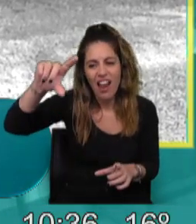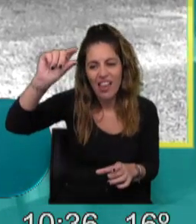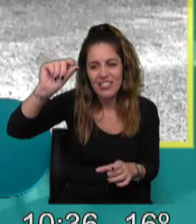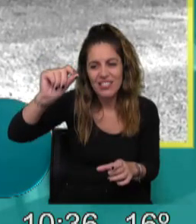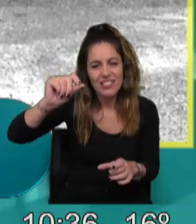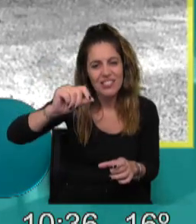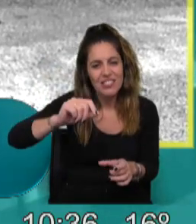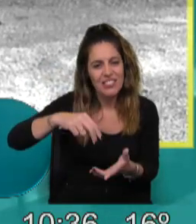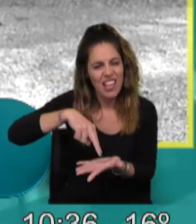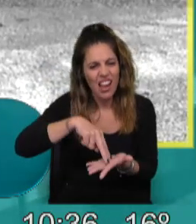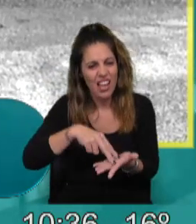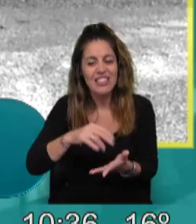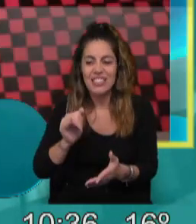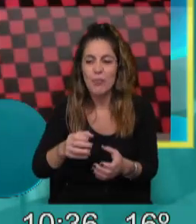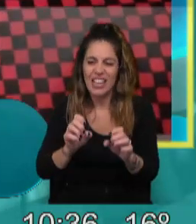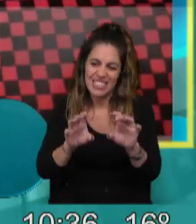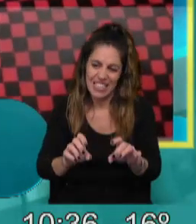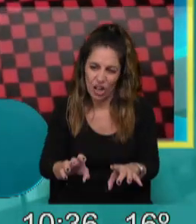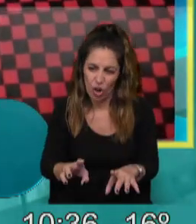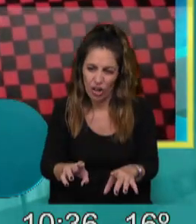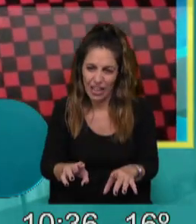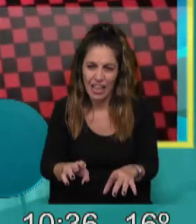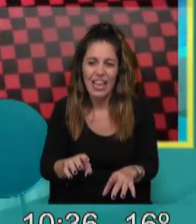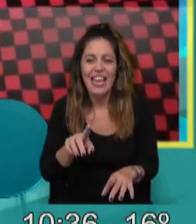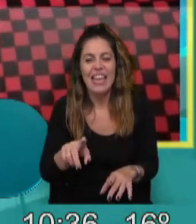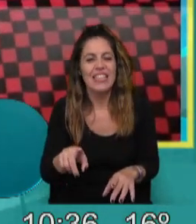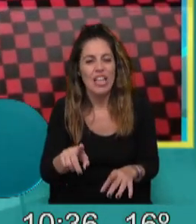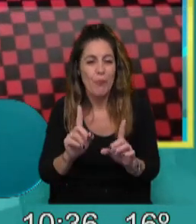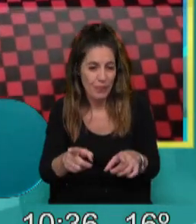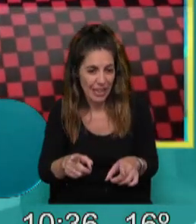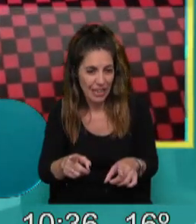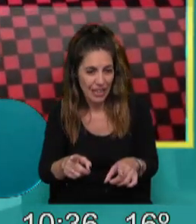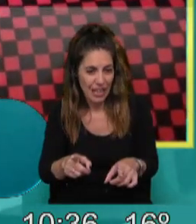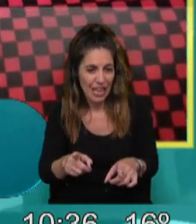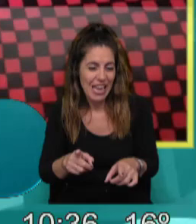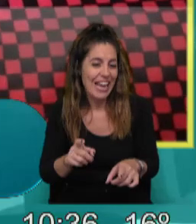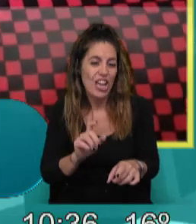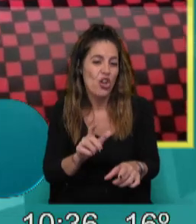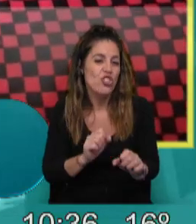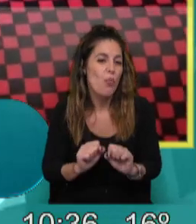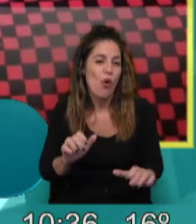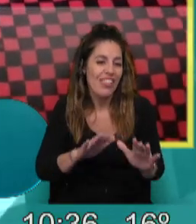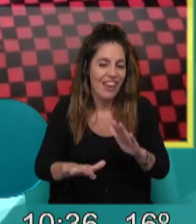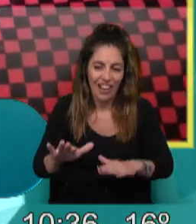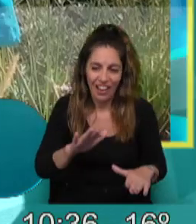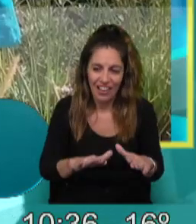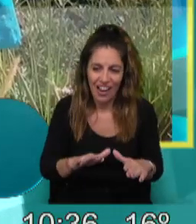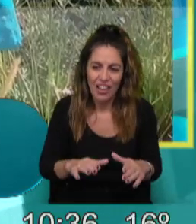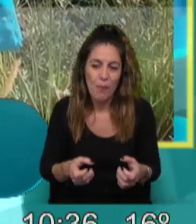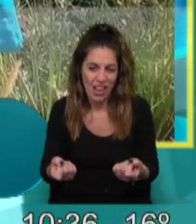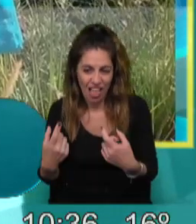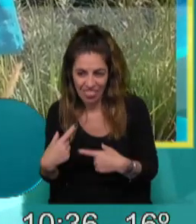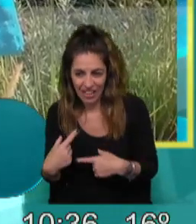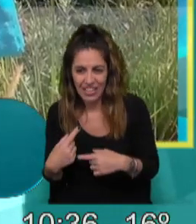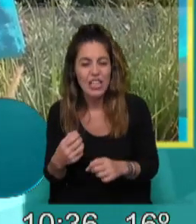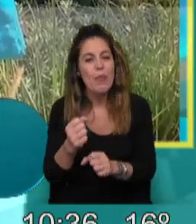rompe, e incluso, bueno, están los chicos de Selfix, que ellos me dan las cometas que reparan o que no tienen forma de reparar. Y a su vez, porque la